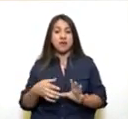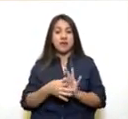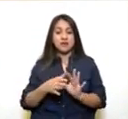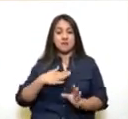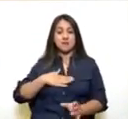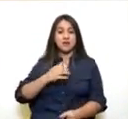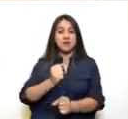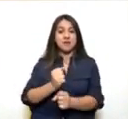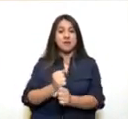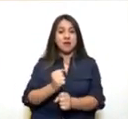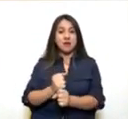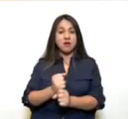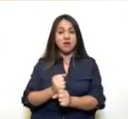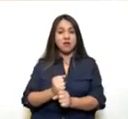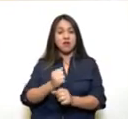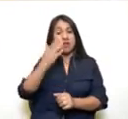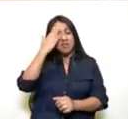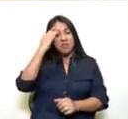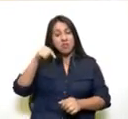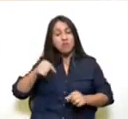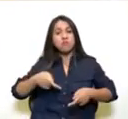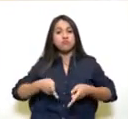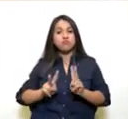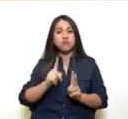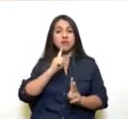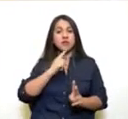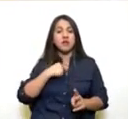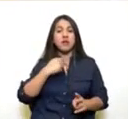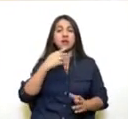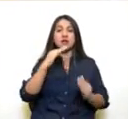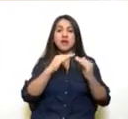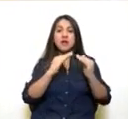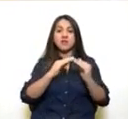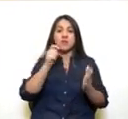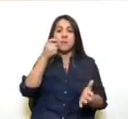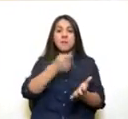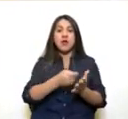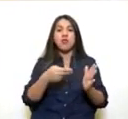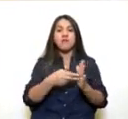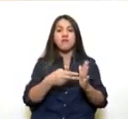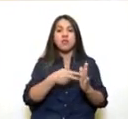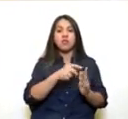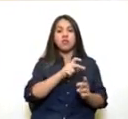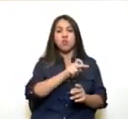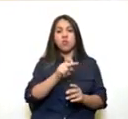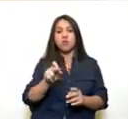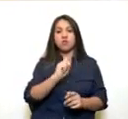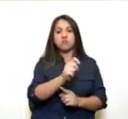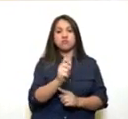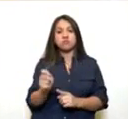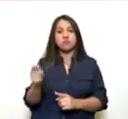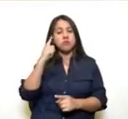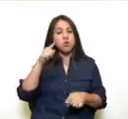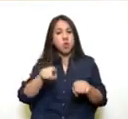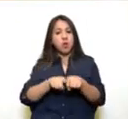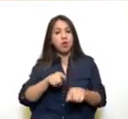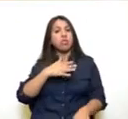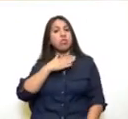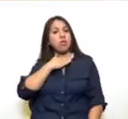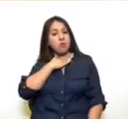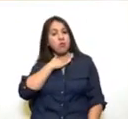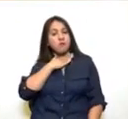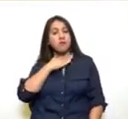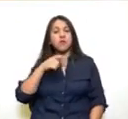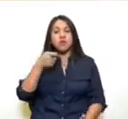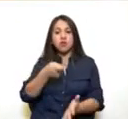hoy día le permite tener una casa donde paga un dividendo pero está endeudado tener